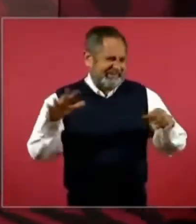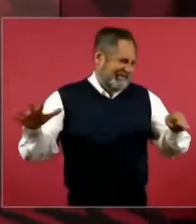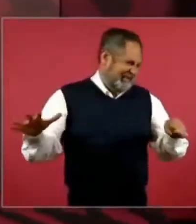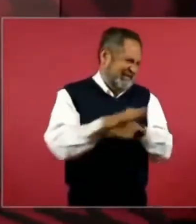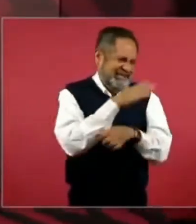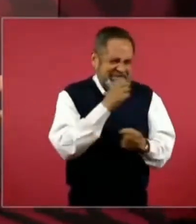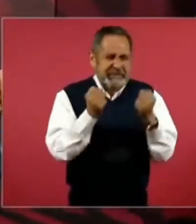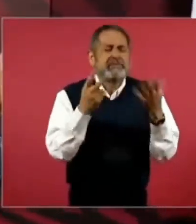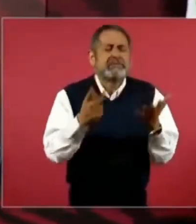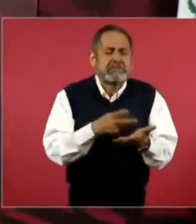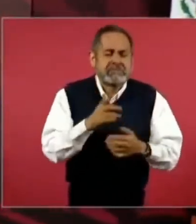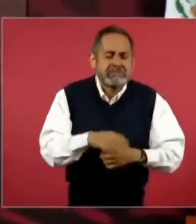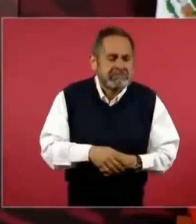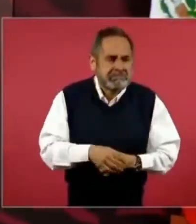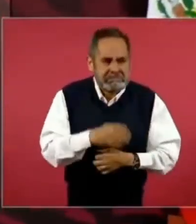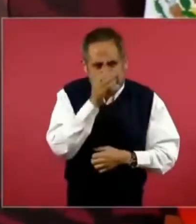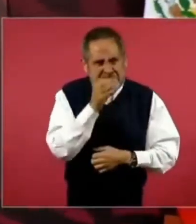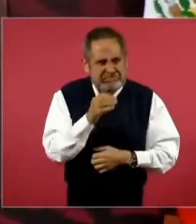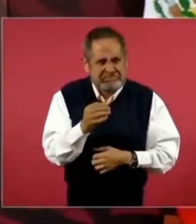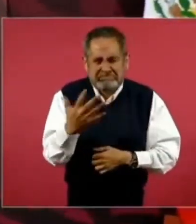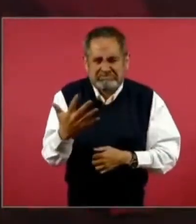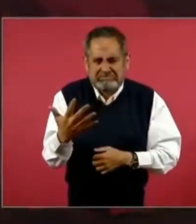Como unas 5 veces.